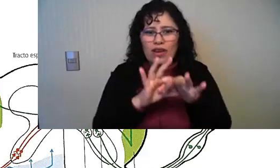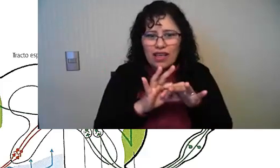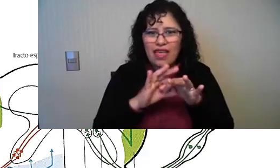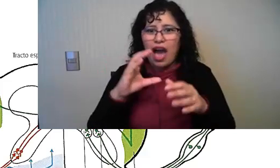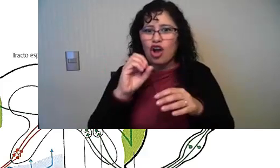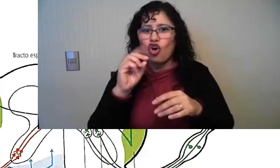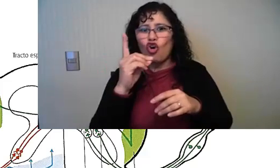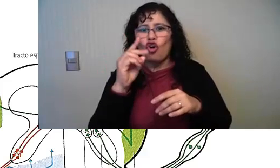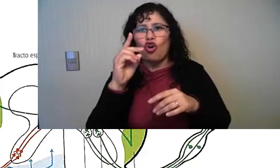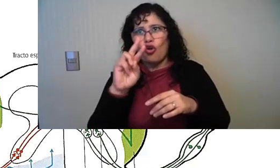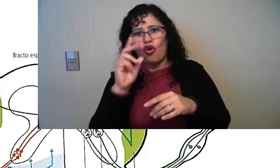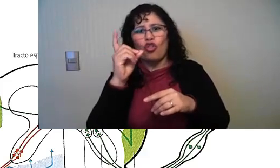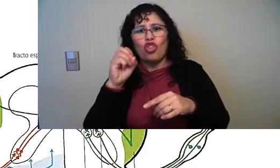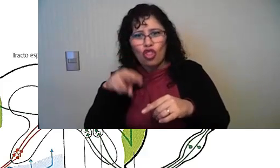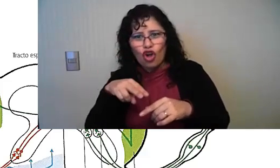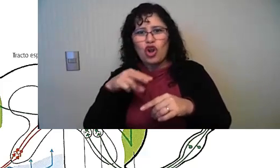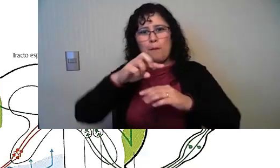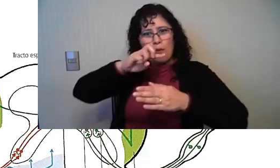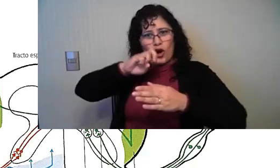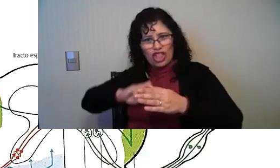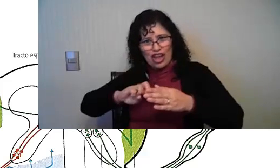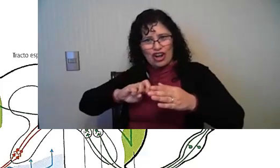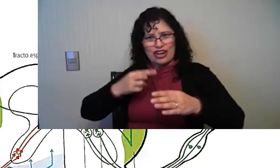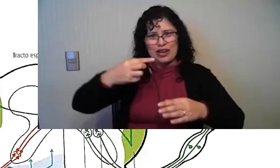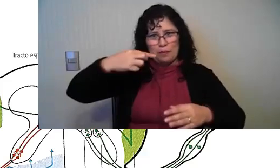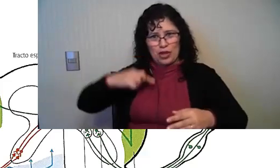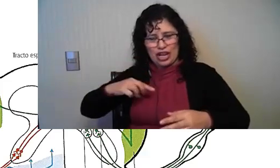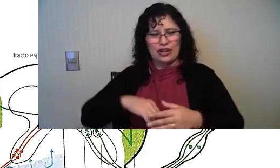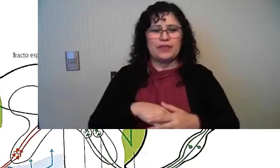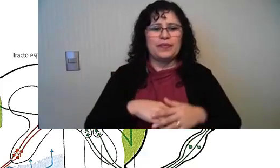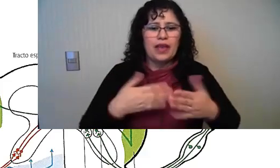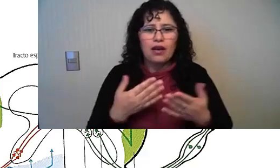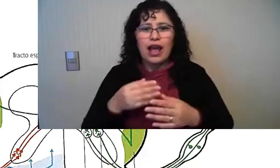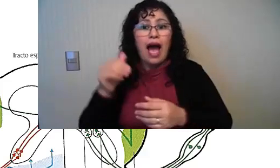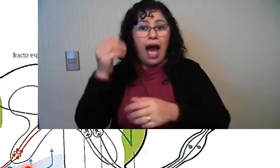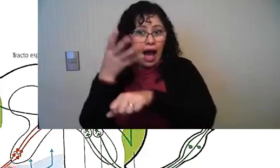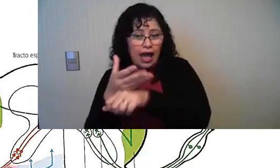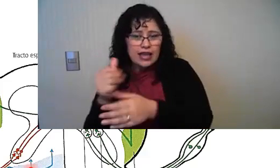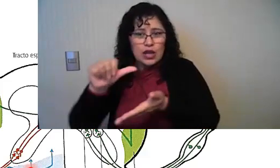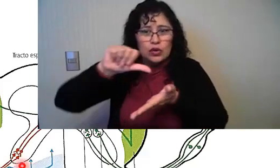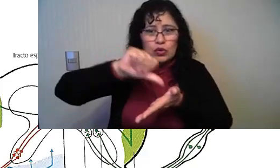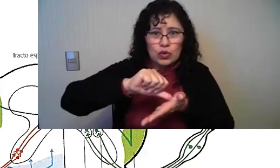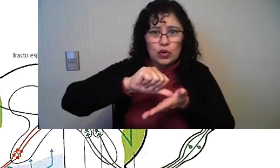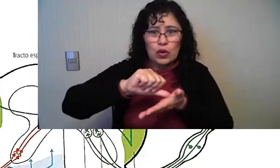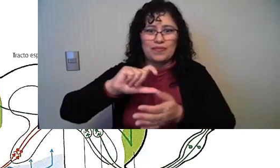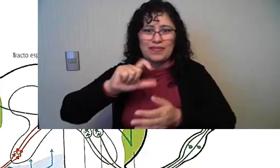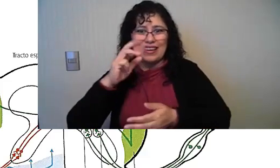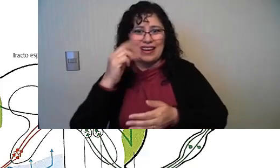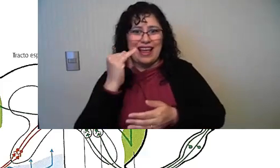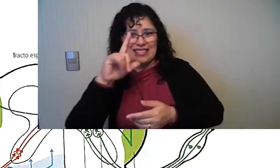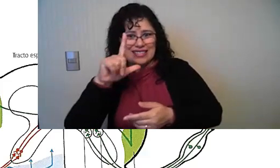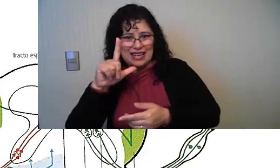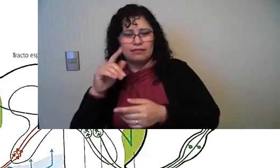tenemos el fascículo grácil, vamos a tener el núcleo grácil, como tenemos el fascículo cuneiforme, tenemos